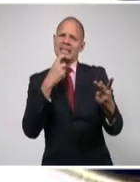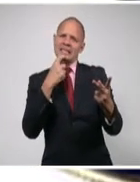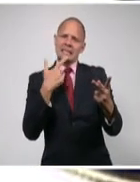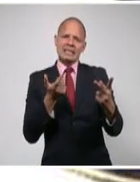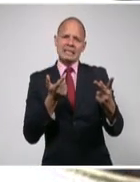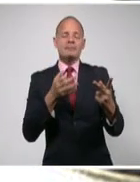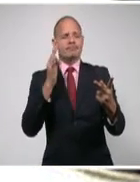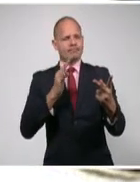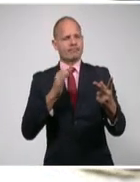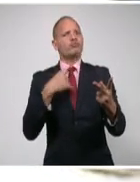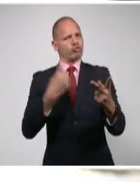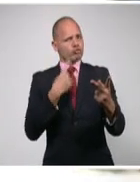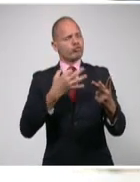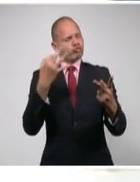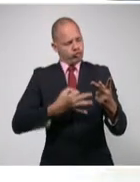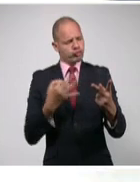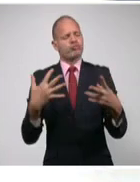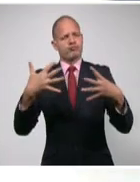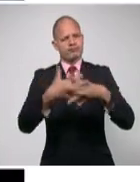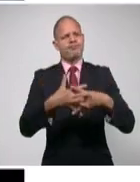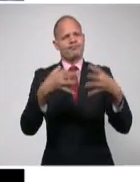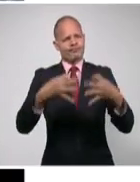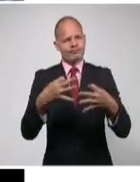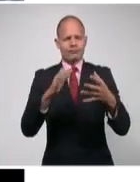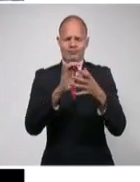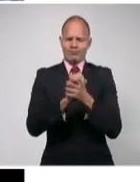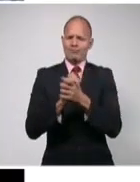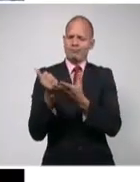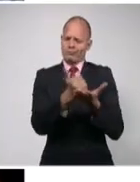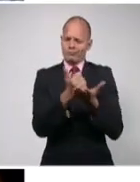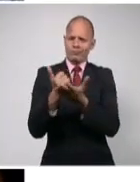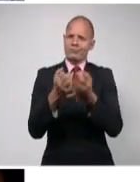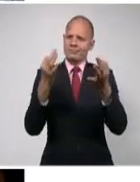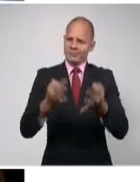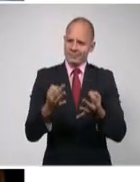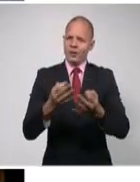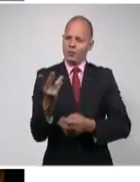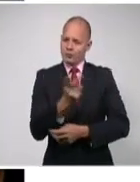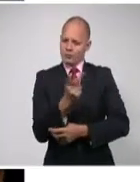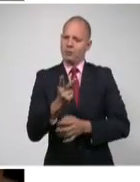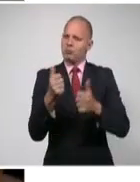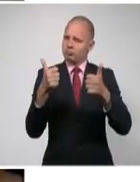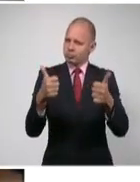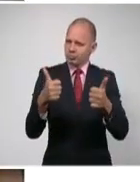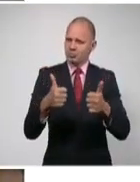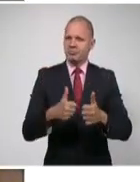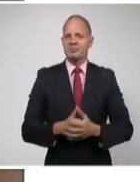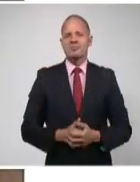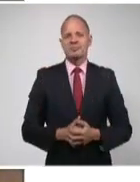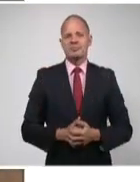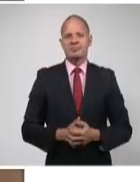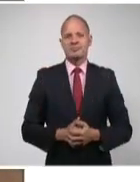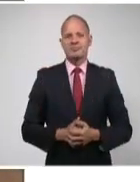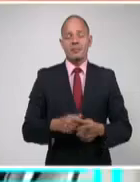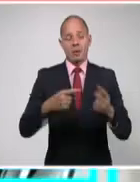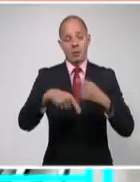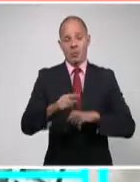su seguridad de que las relaciones de amistad y de cooperación entre nuestros dos partidos y países se